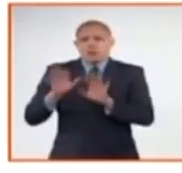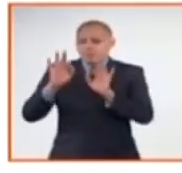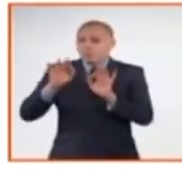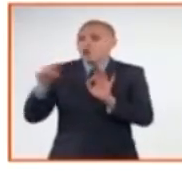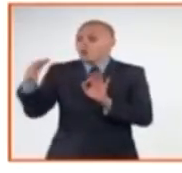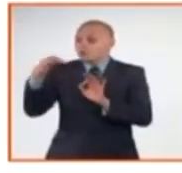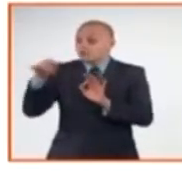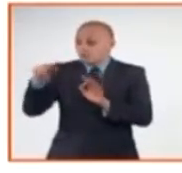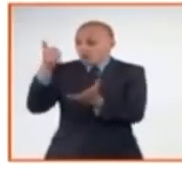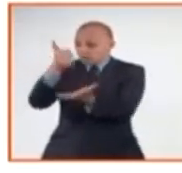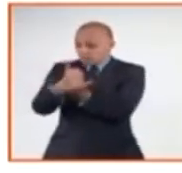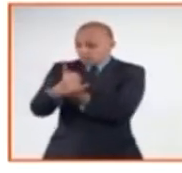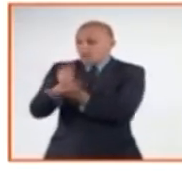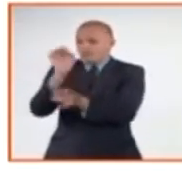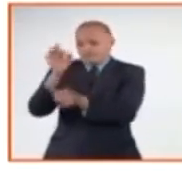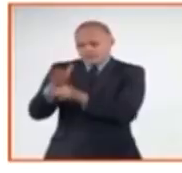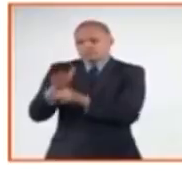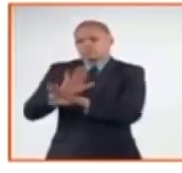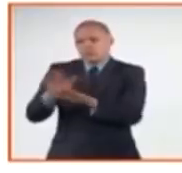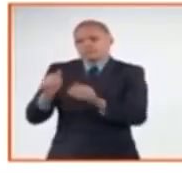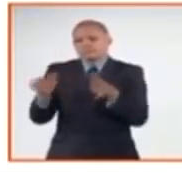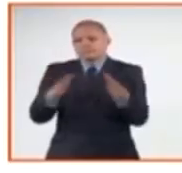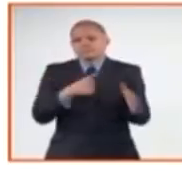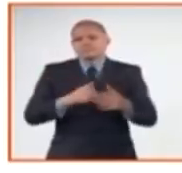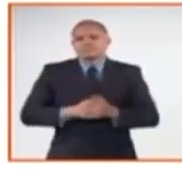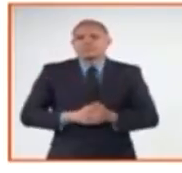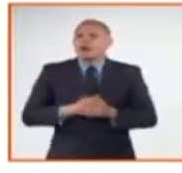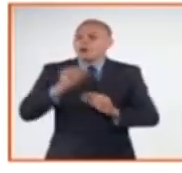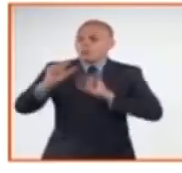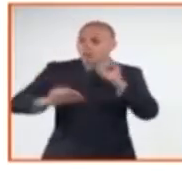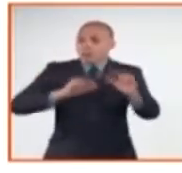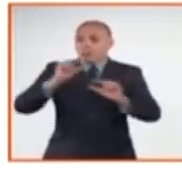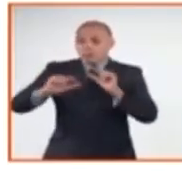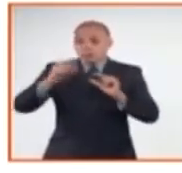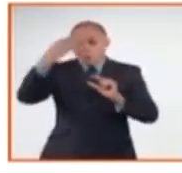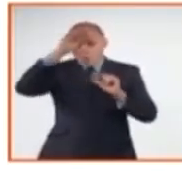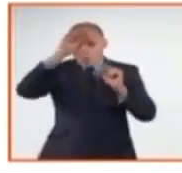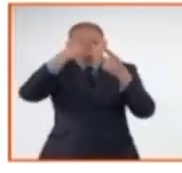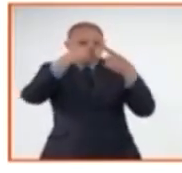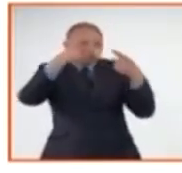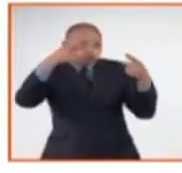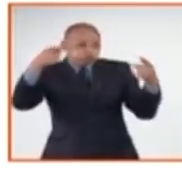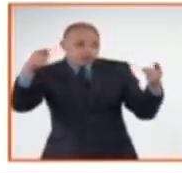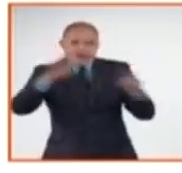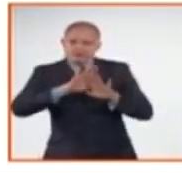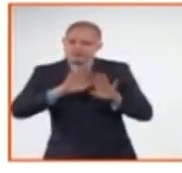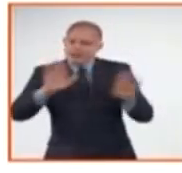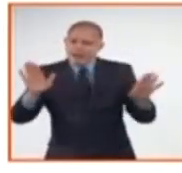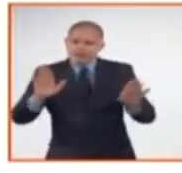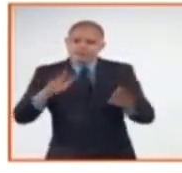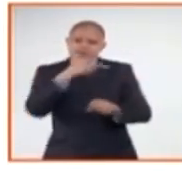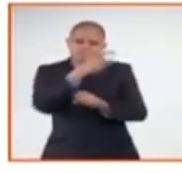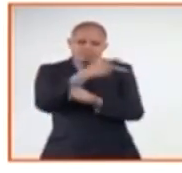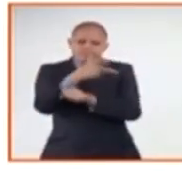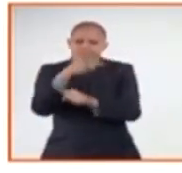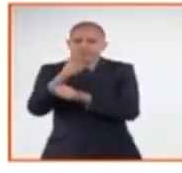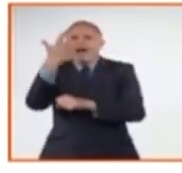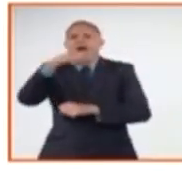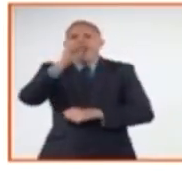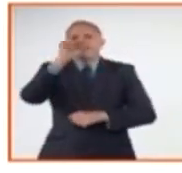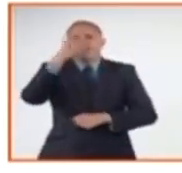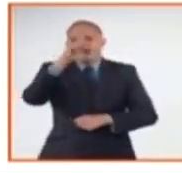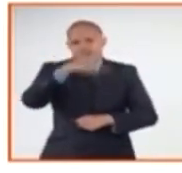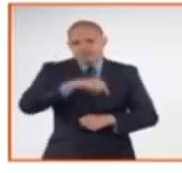y de esta manera bueno o se ha ido cubriendo prácticamente toda la geografía cubana en la medida que hemos ido bueno